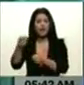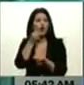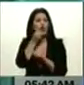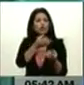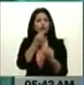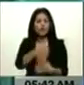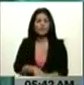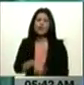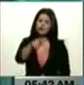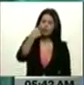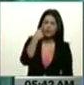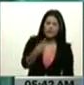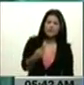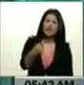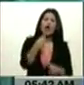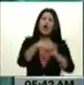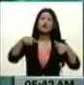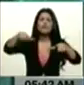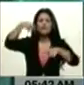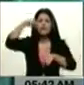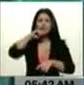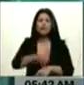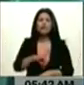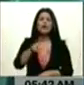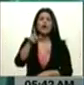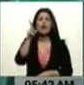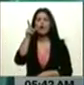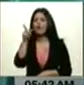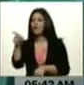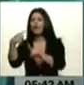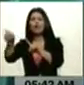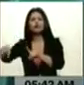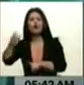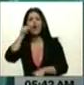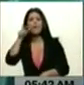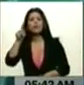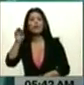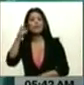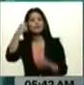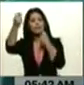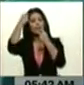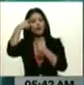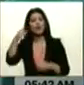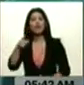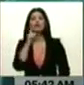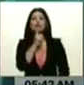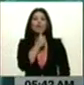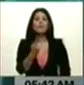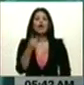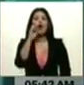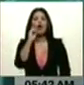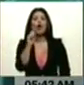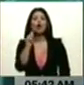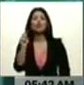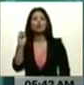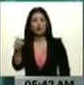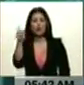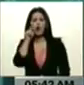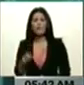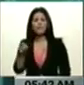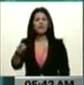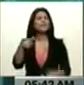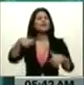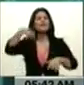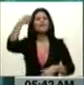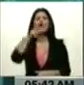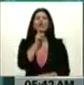de mi pana Otto Neustadt, se llamaba el periodista de CNN, Tomás, qué bueno, y la memoria de Tomás, que es como de elefante? ¿No vimos nosotros el documental? ¿Cómo se llama el pana